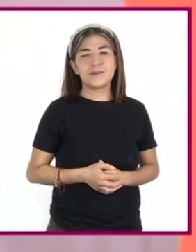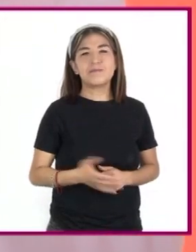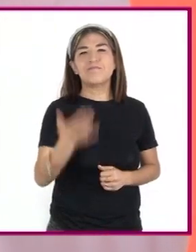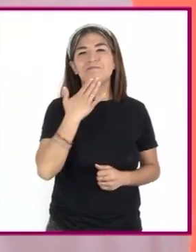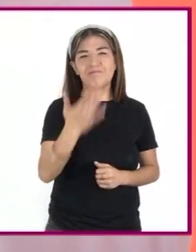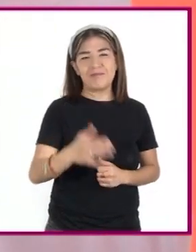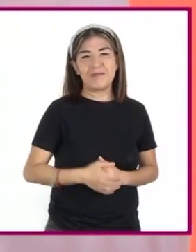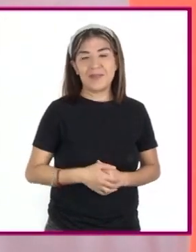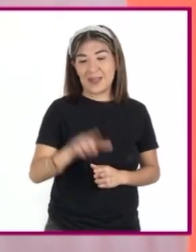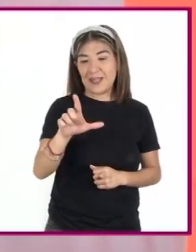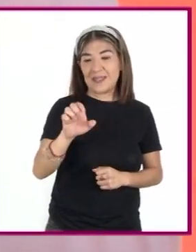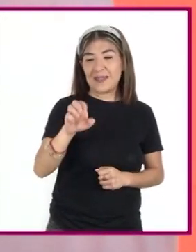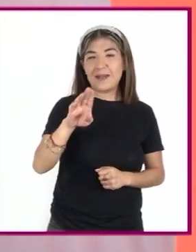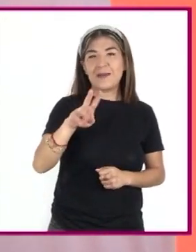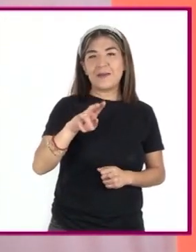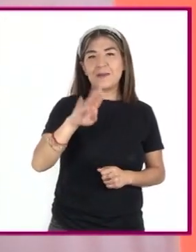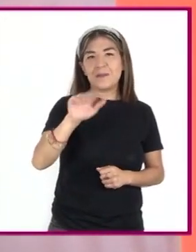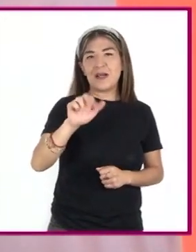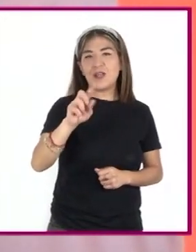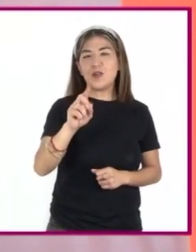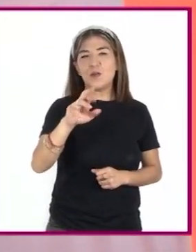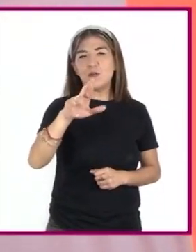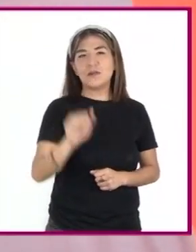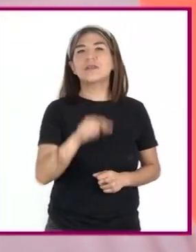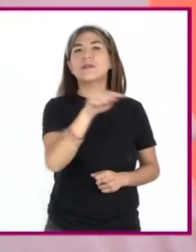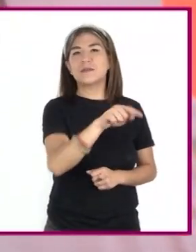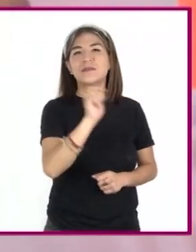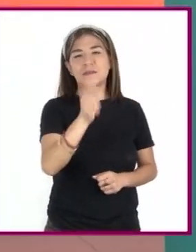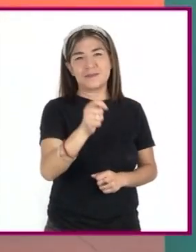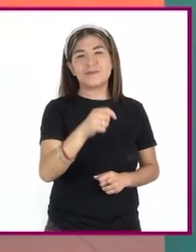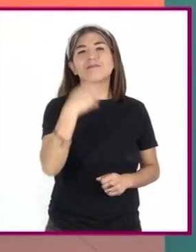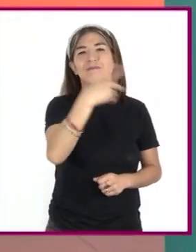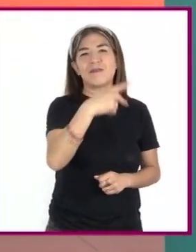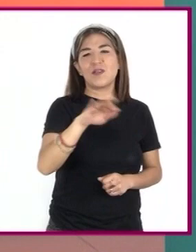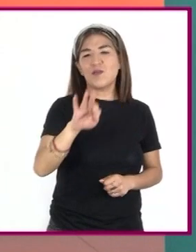Excelente, la levadura que pertenece al reino Fungi.